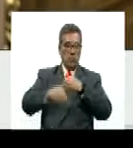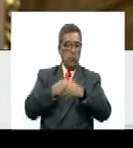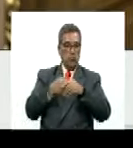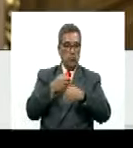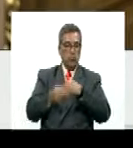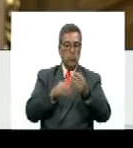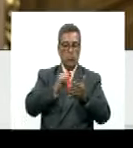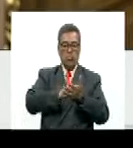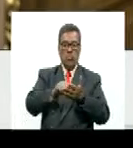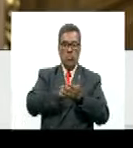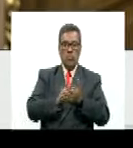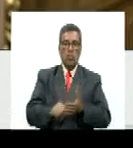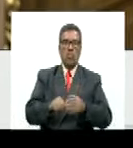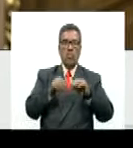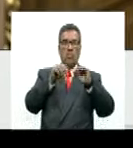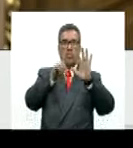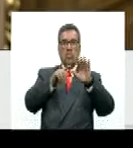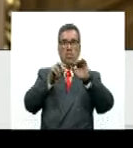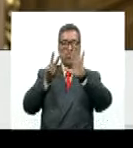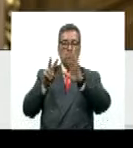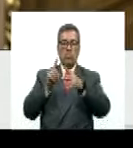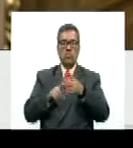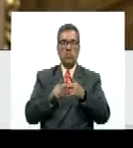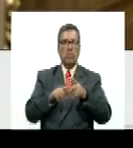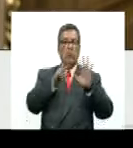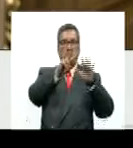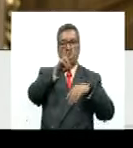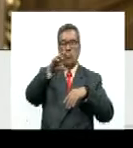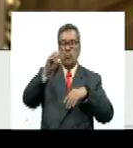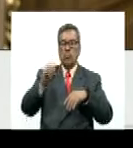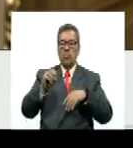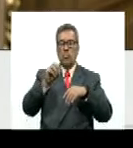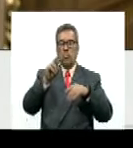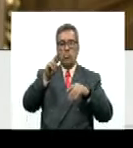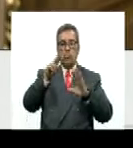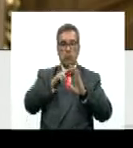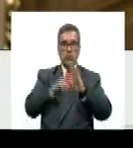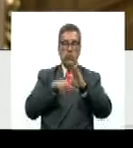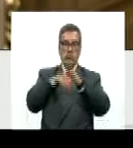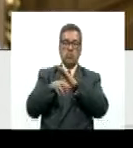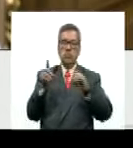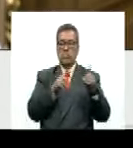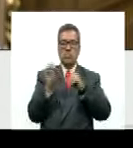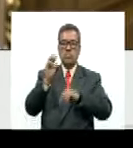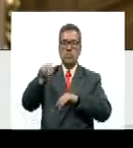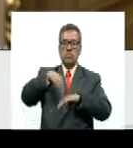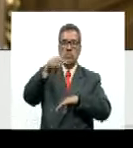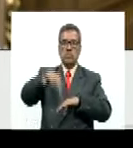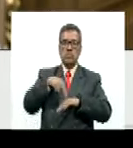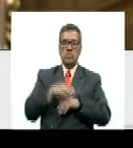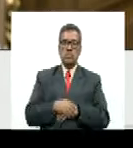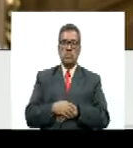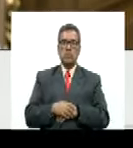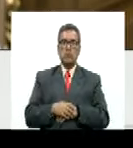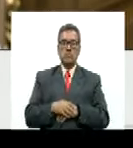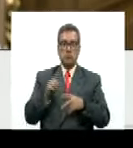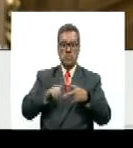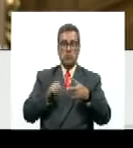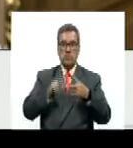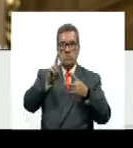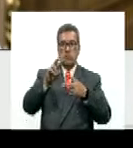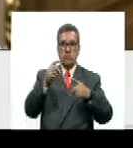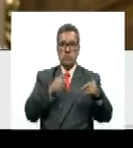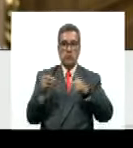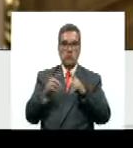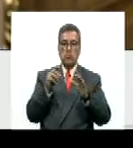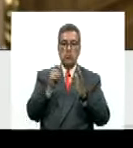en los artículos 67 y 70 del Reglamento Interior y debates de la Asamblea Nacional. Segundo,